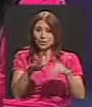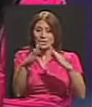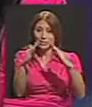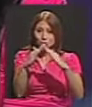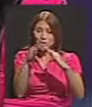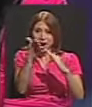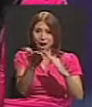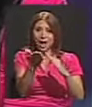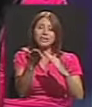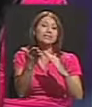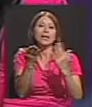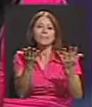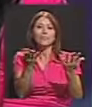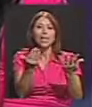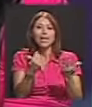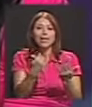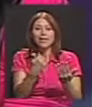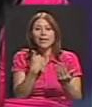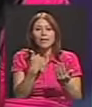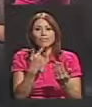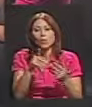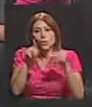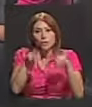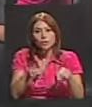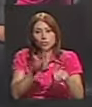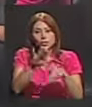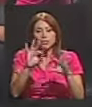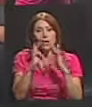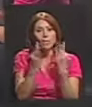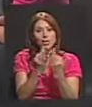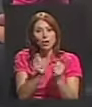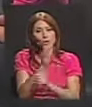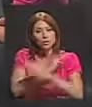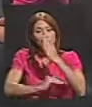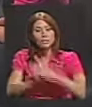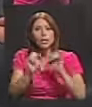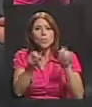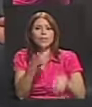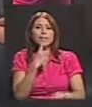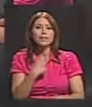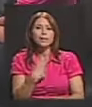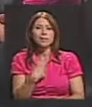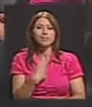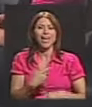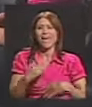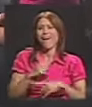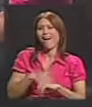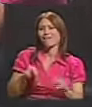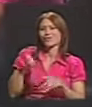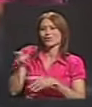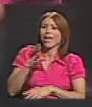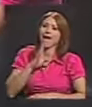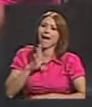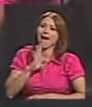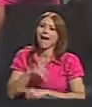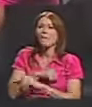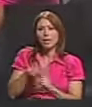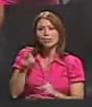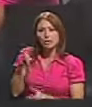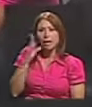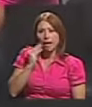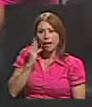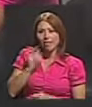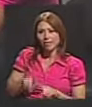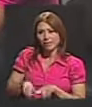común que tienen un miembro en familiar discapacitado pueden decirme una cosa es que usted lo diga ciertas cosas que usted lo diga